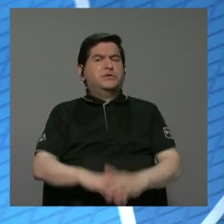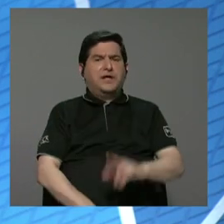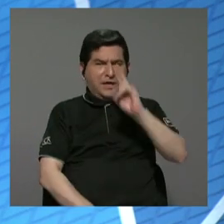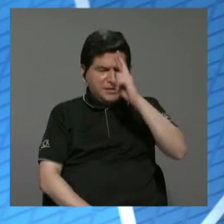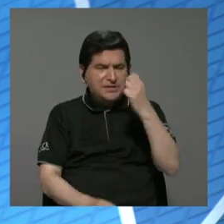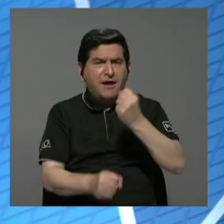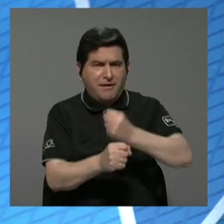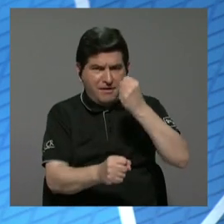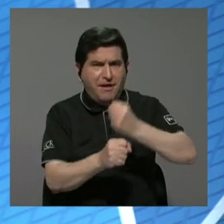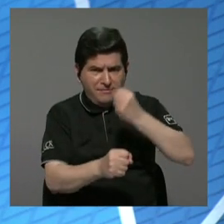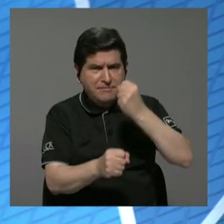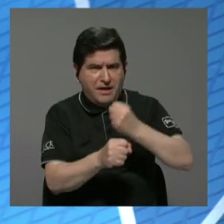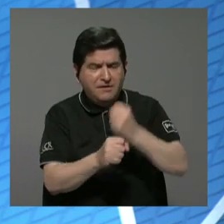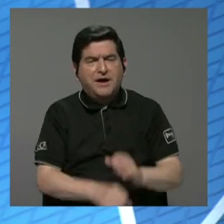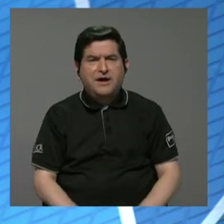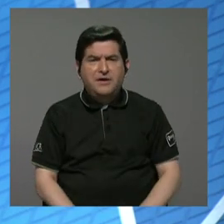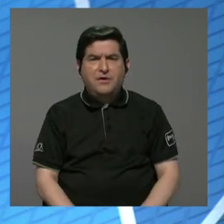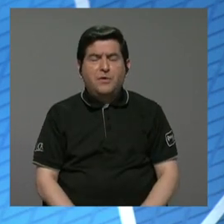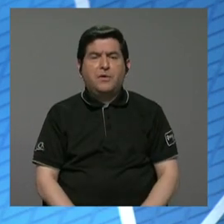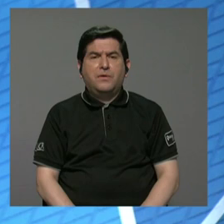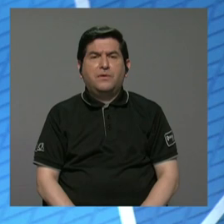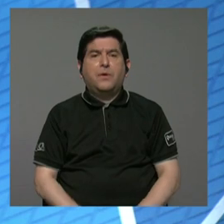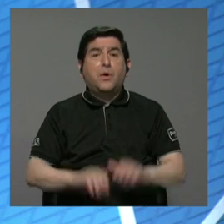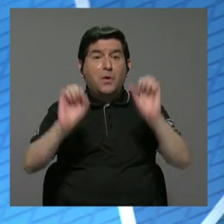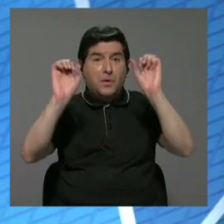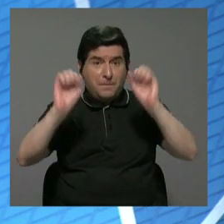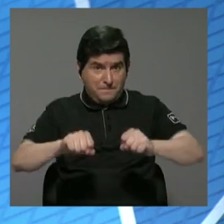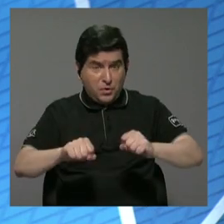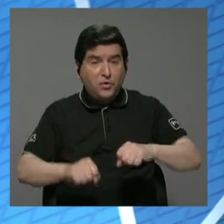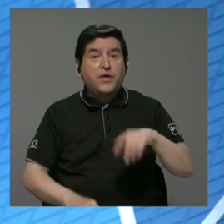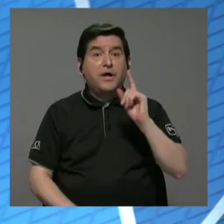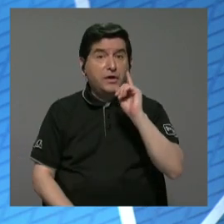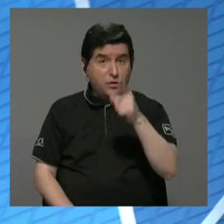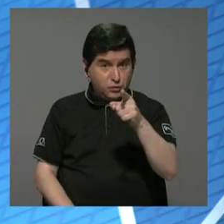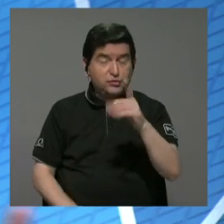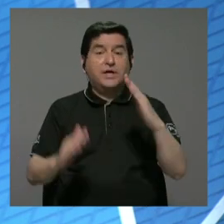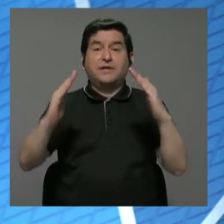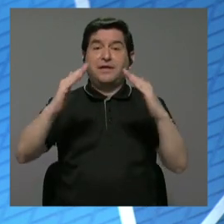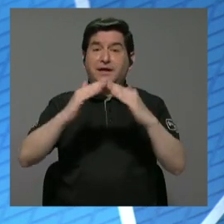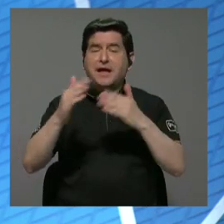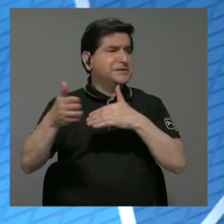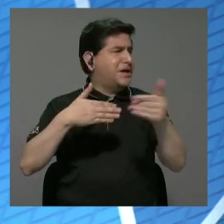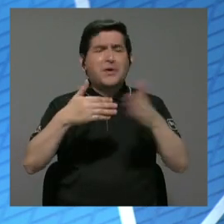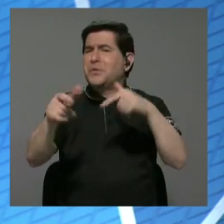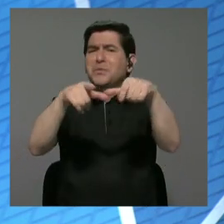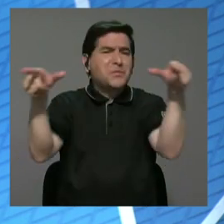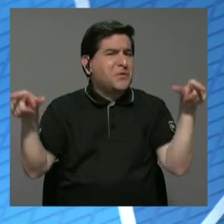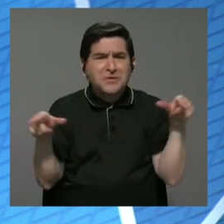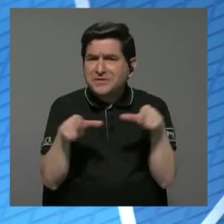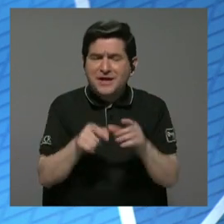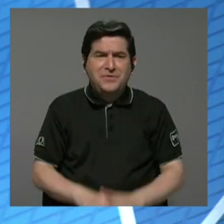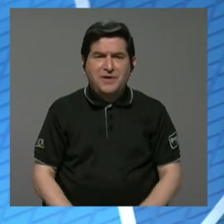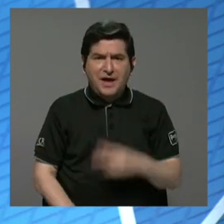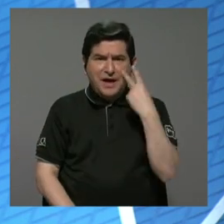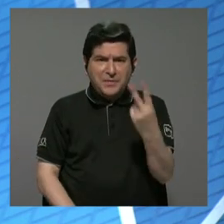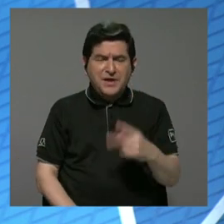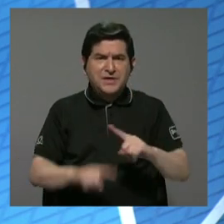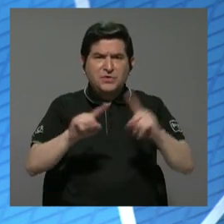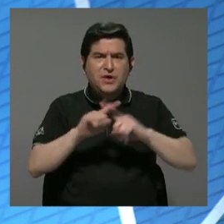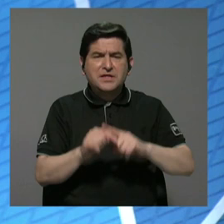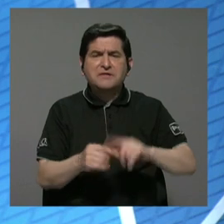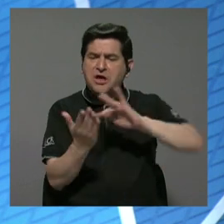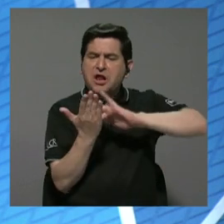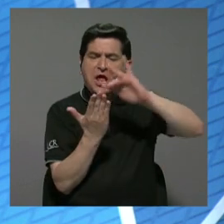el trabajo, lo que ha hecho posible que usted en su casa, donde quiera que nos esté viendo a través de sus